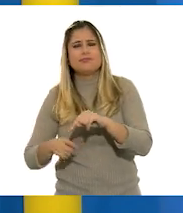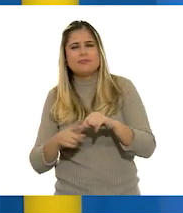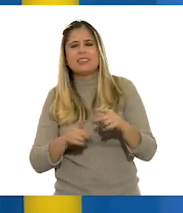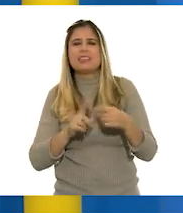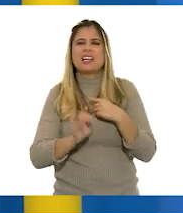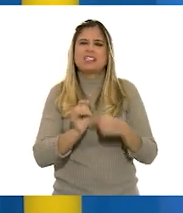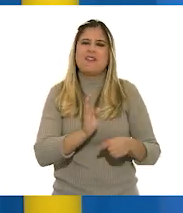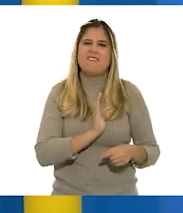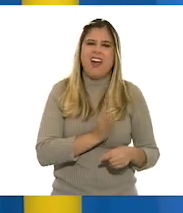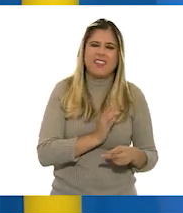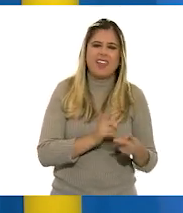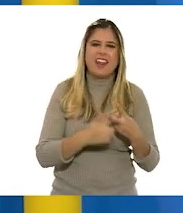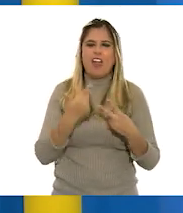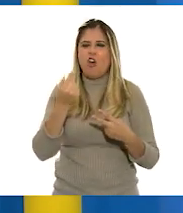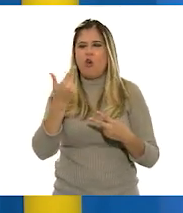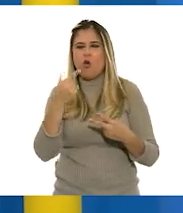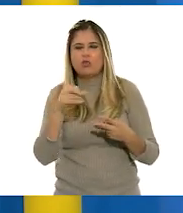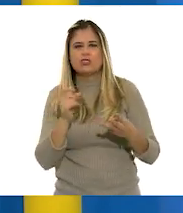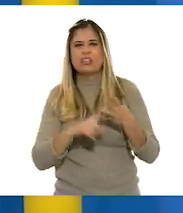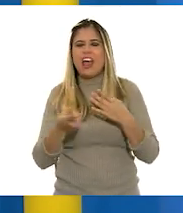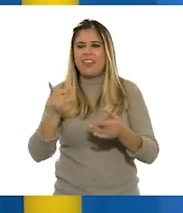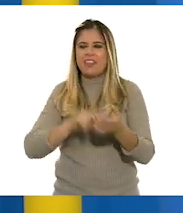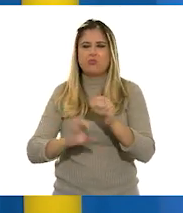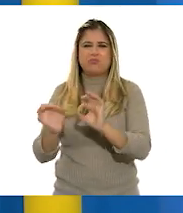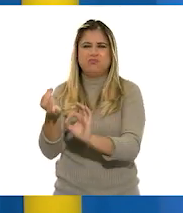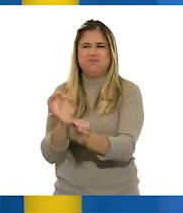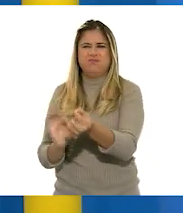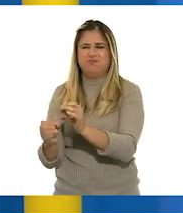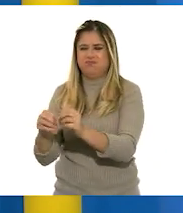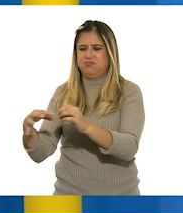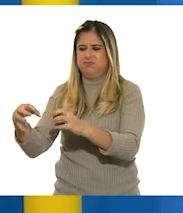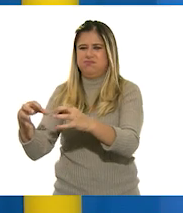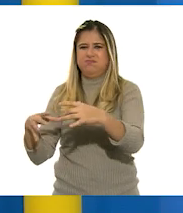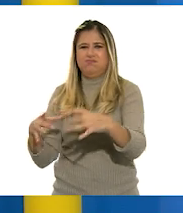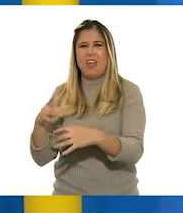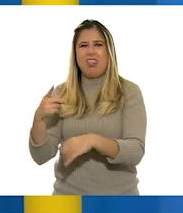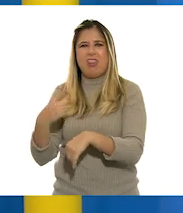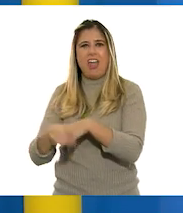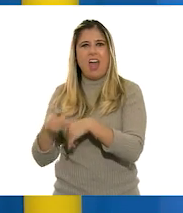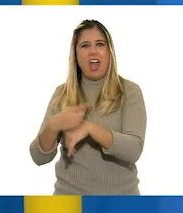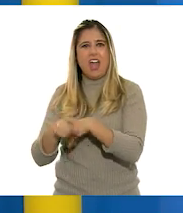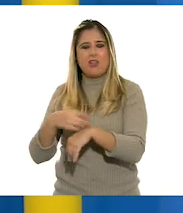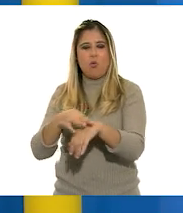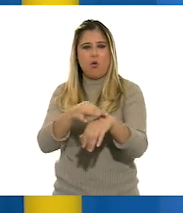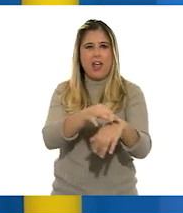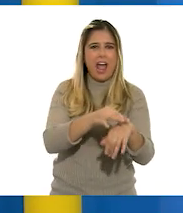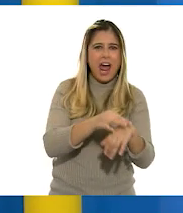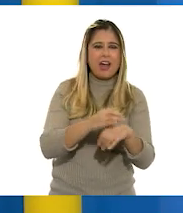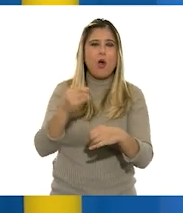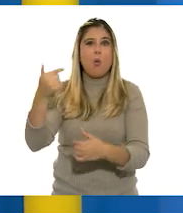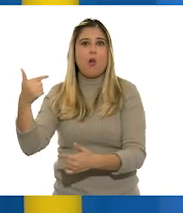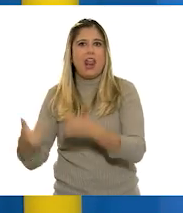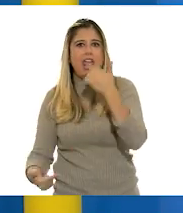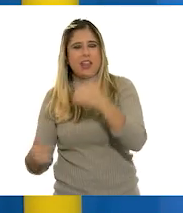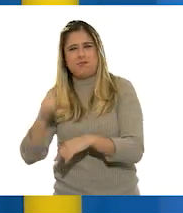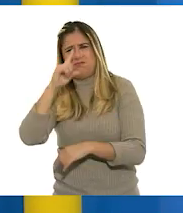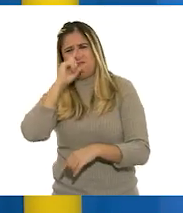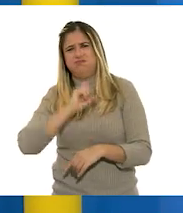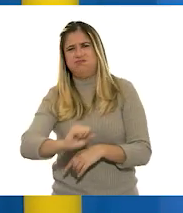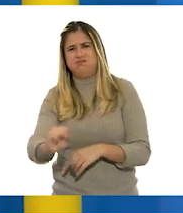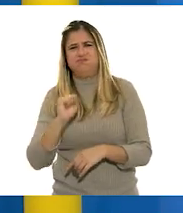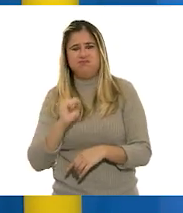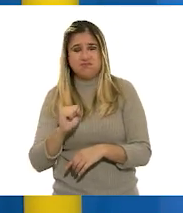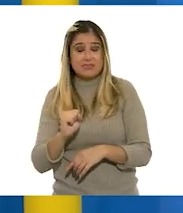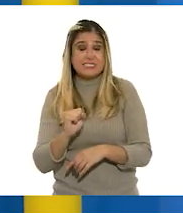bacterias, hongos y otros microorganismos dañinos, sobre todo en la carne y en los lácteos. En la preparación